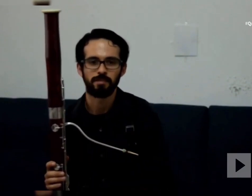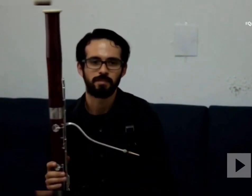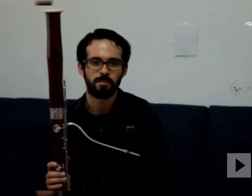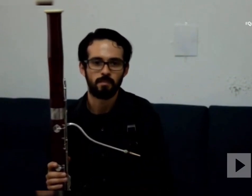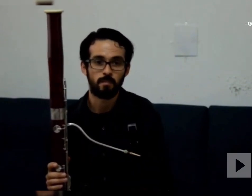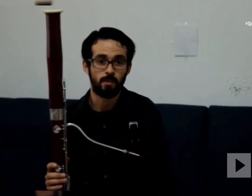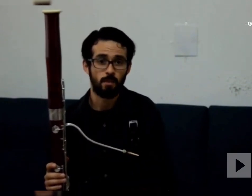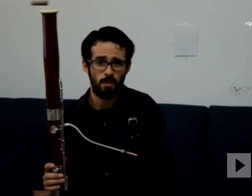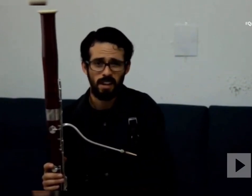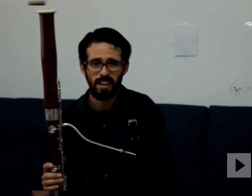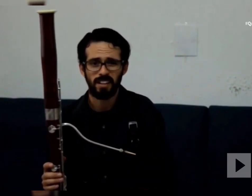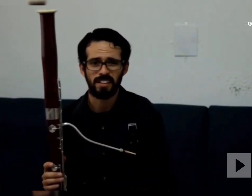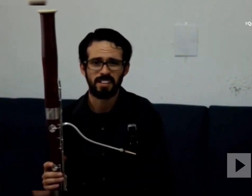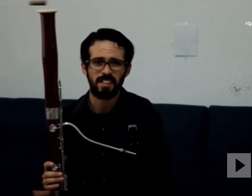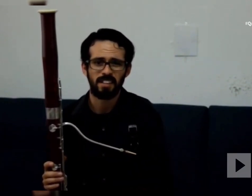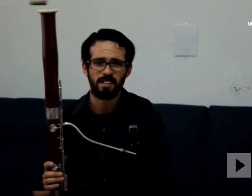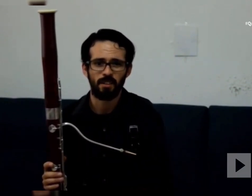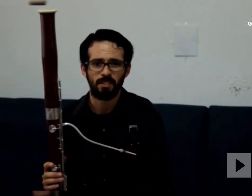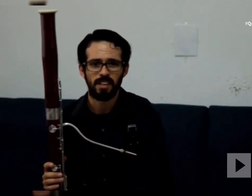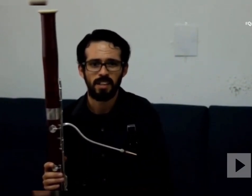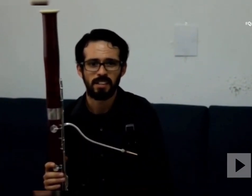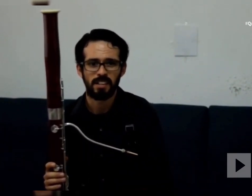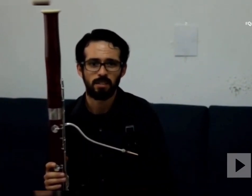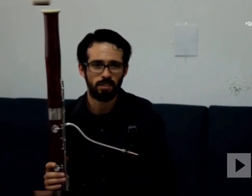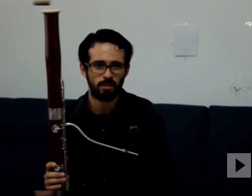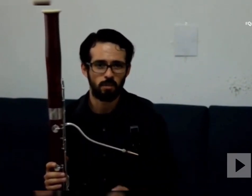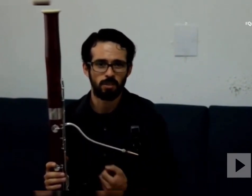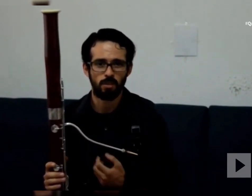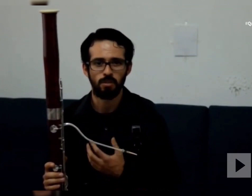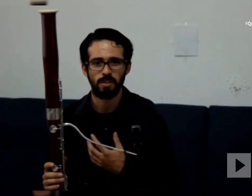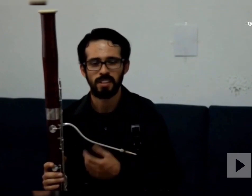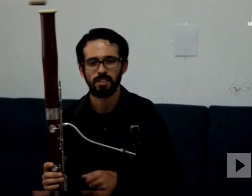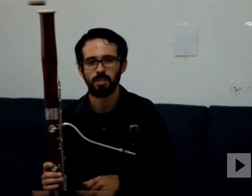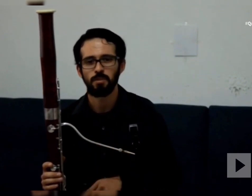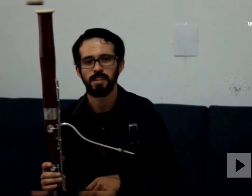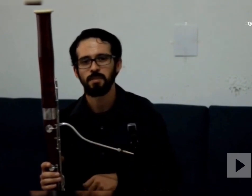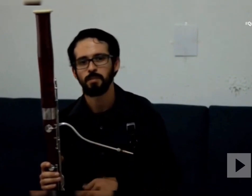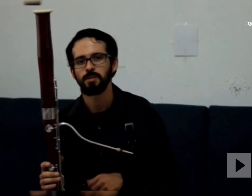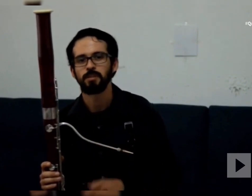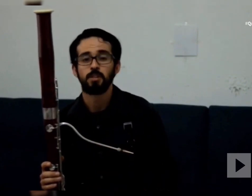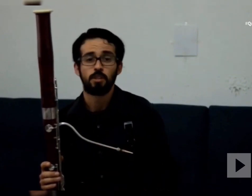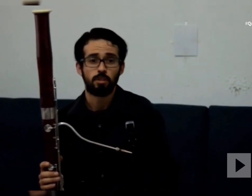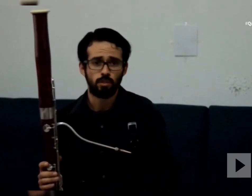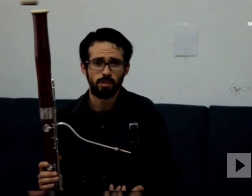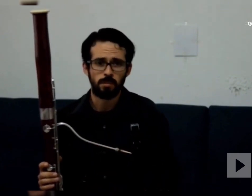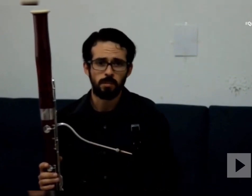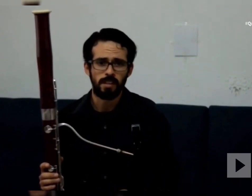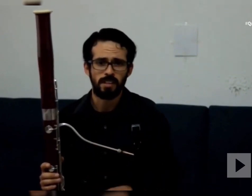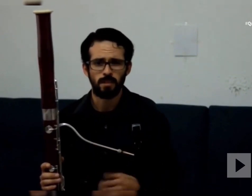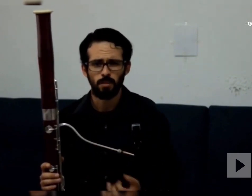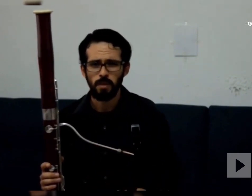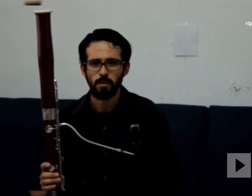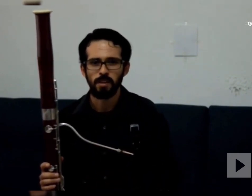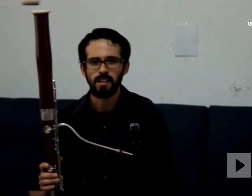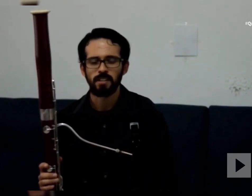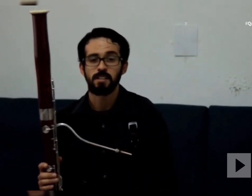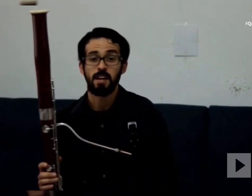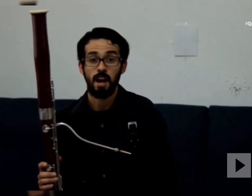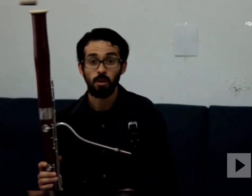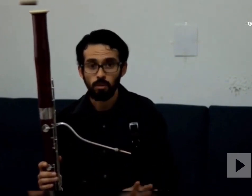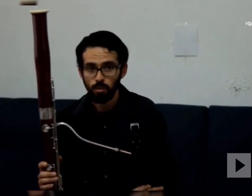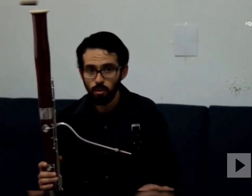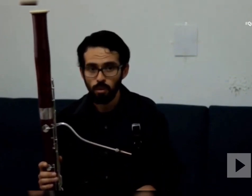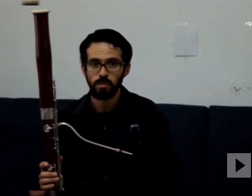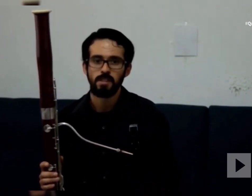de tocar. Una característica del fagot es que es un instrumento con un registro muy amplio. Su timbre es muy